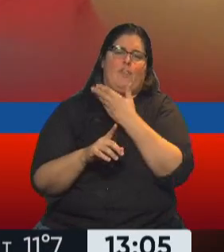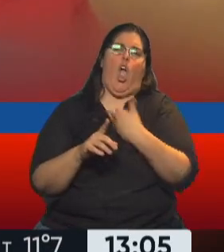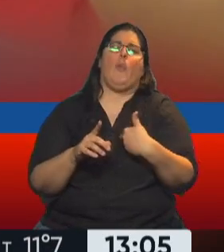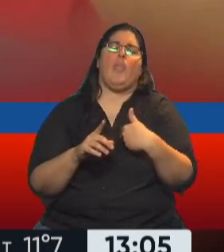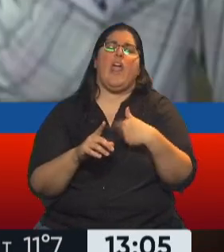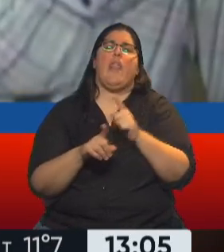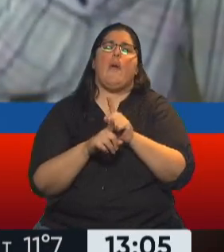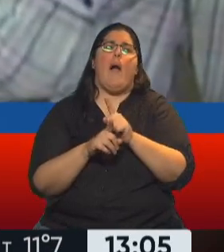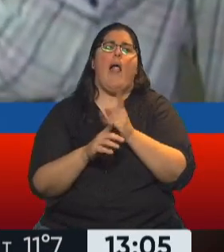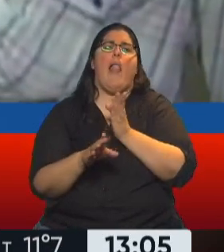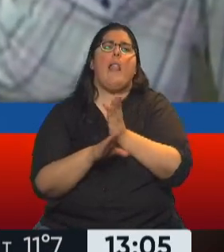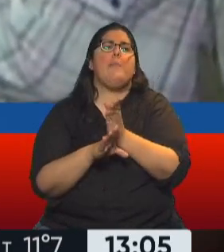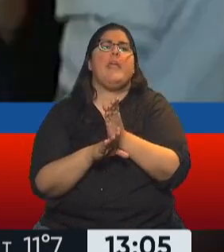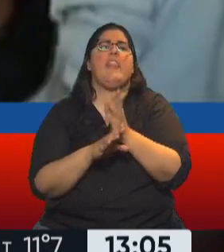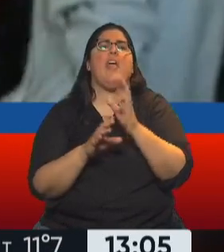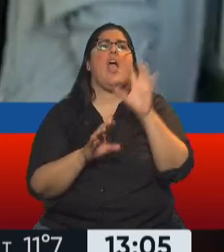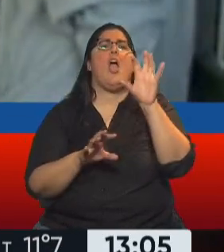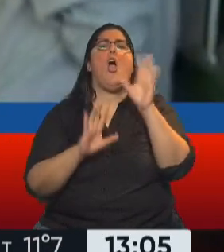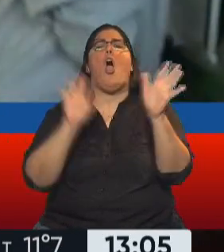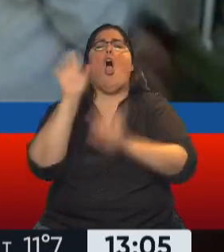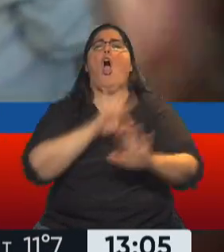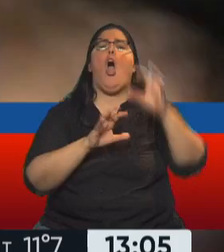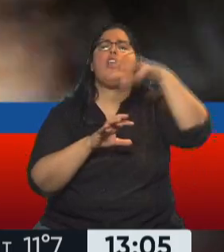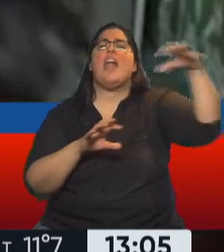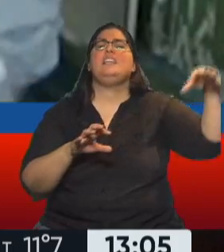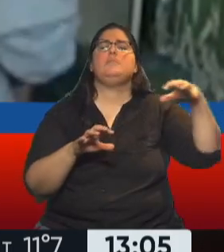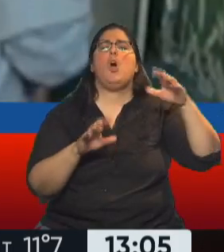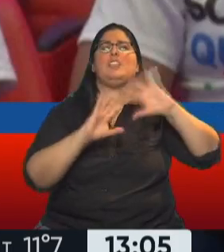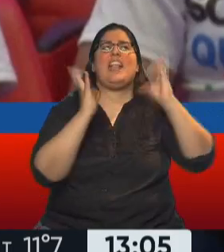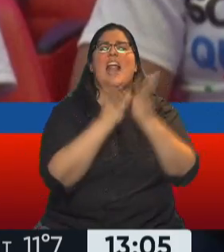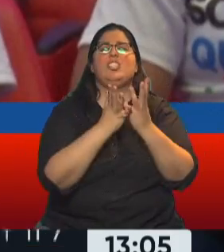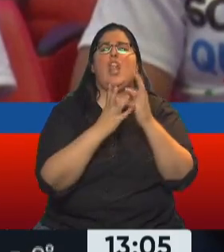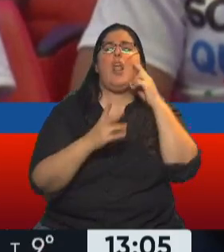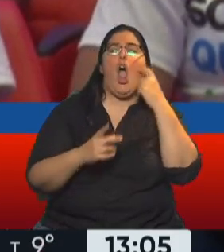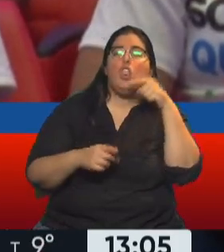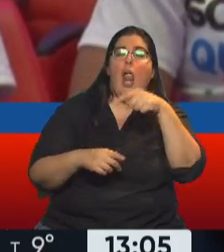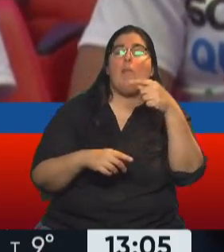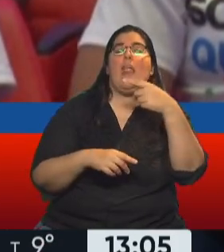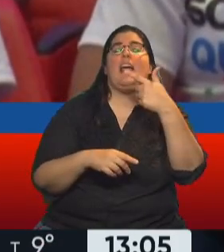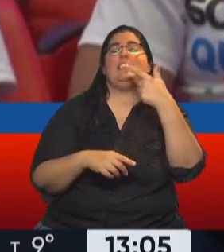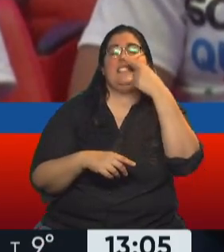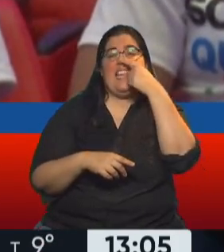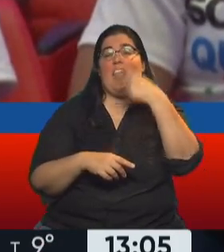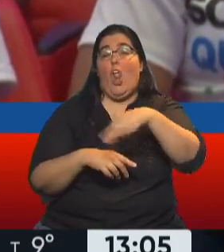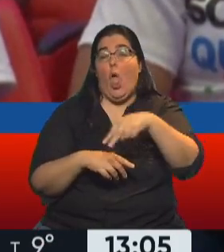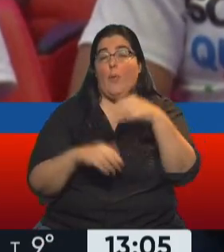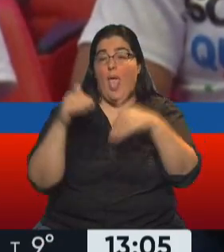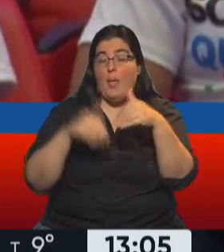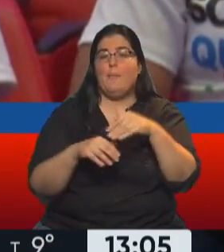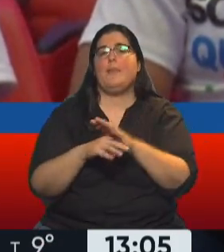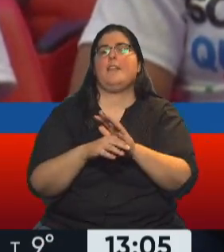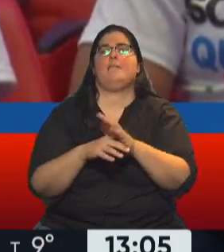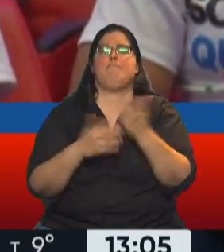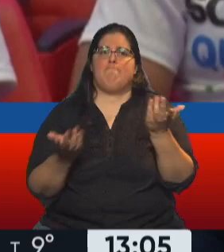organismos internacionales para garantizar las elecciones del 7 de noviembre. Señalan que la reforma beneficia al